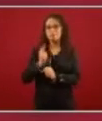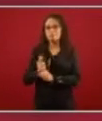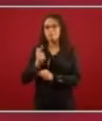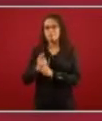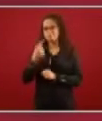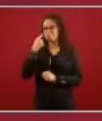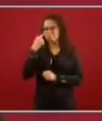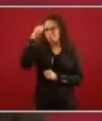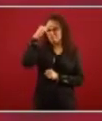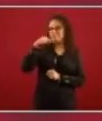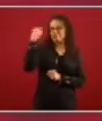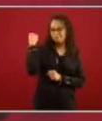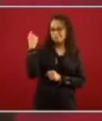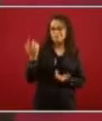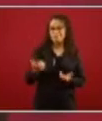Quisieran